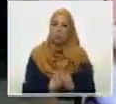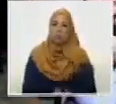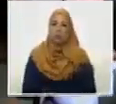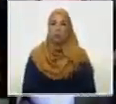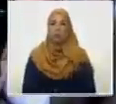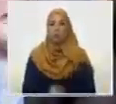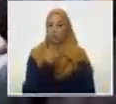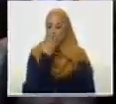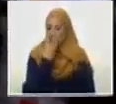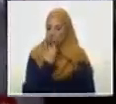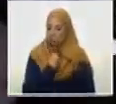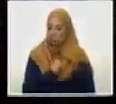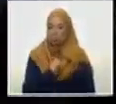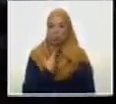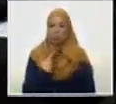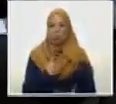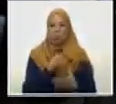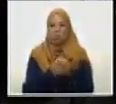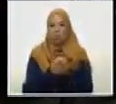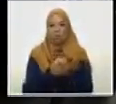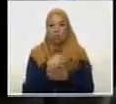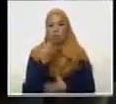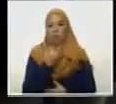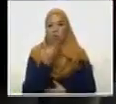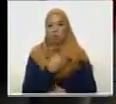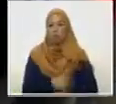Triste partida de un compañero.